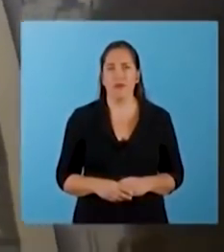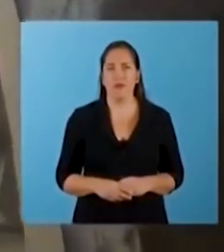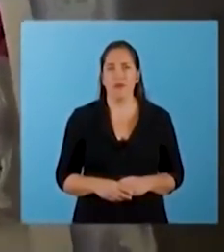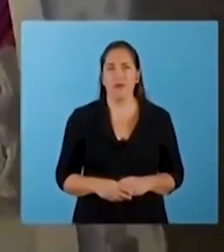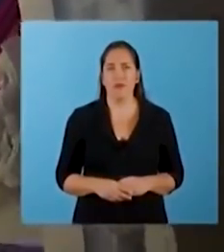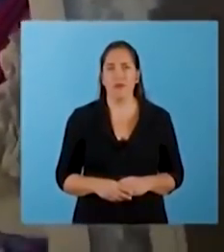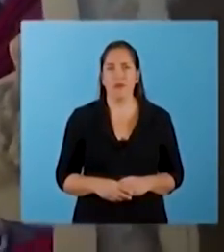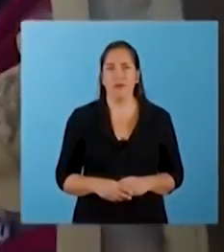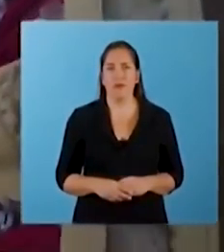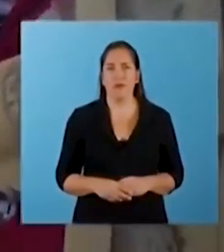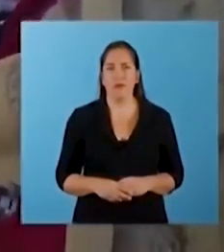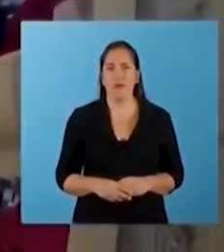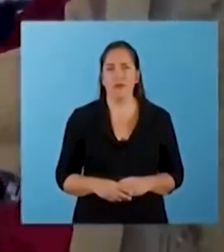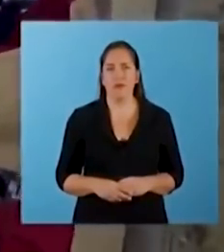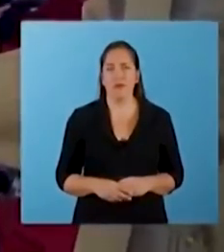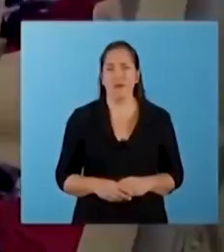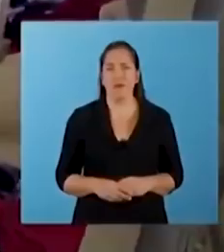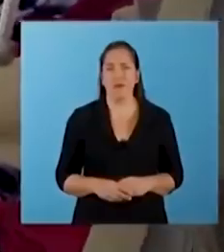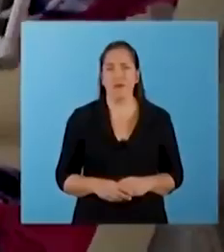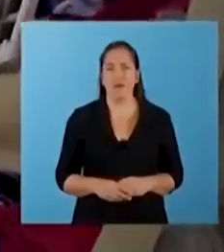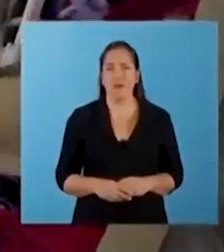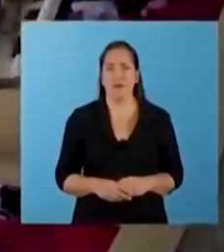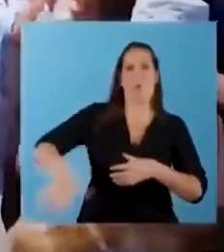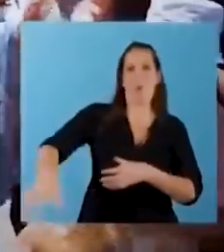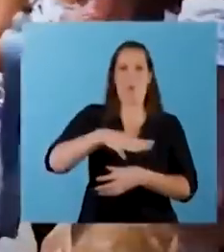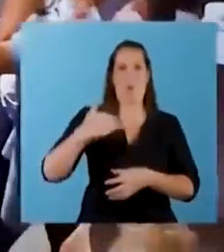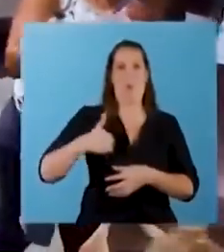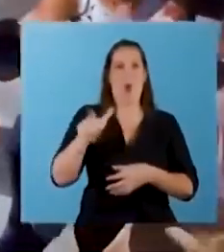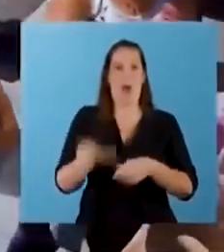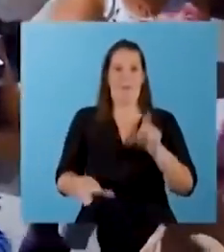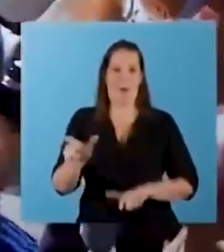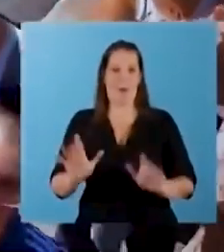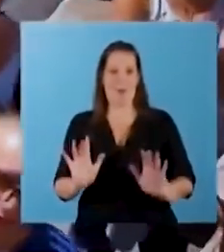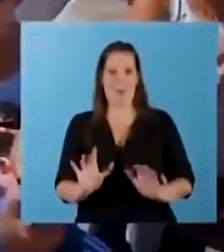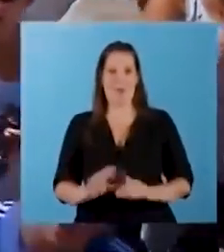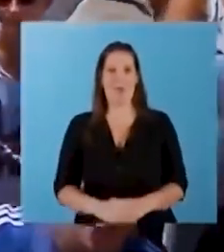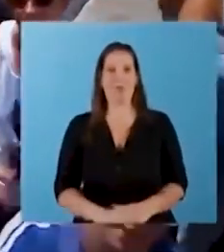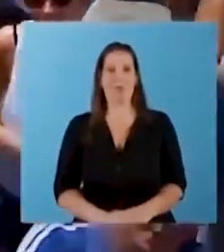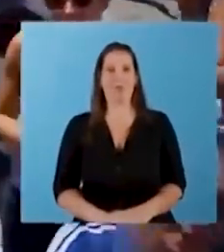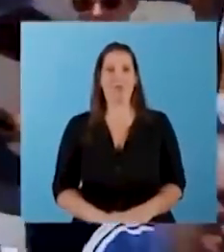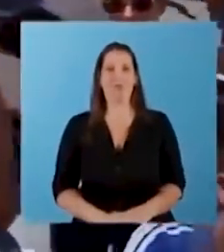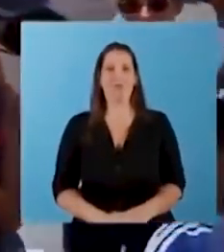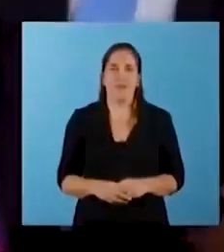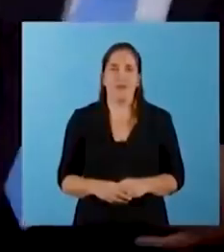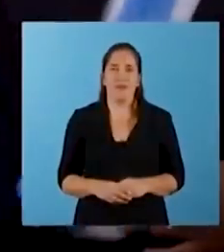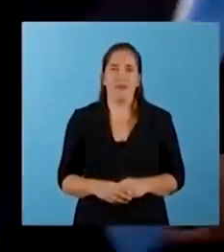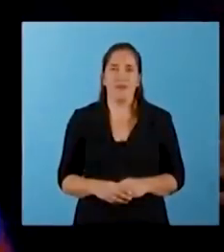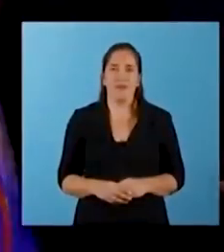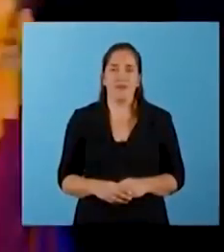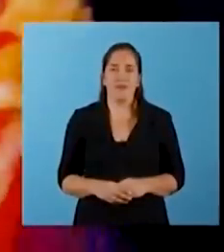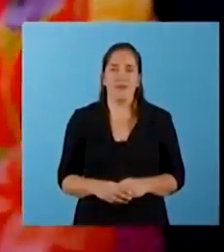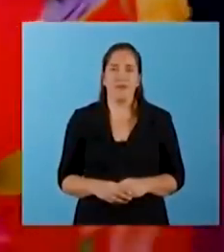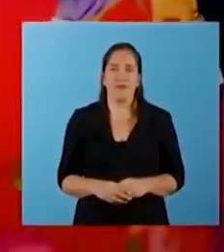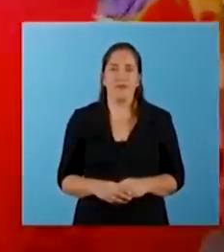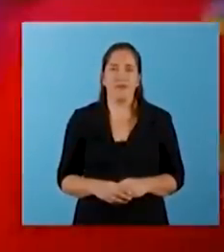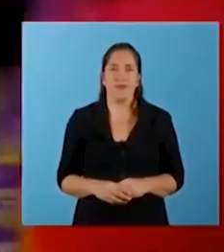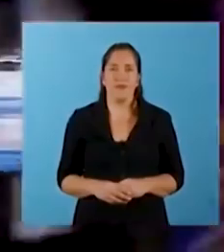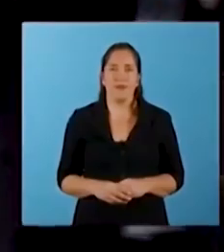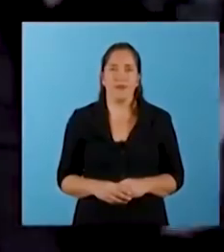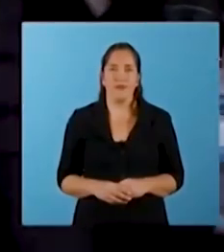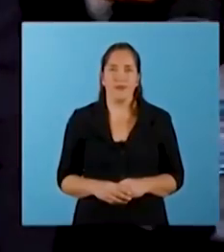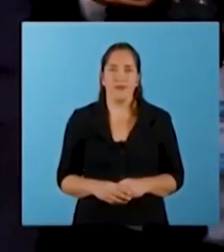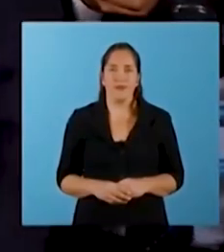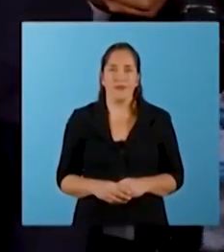La ley argentina permite abortos en casos de violación o donde la vida de una madre está en riesgo. El Ministerio de Salud estimó